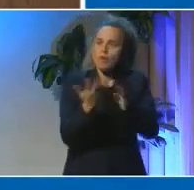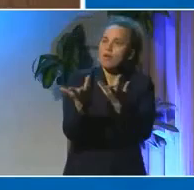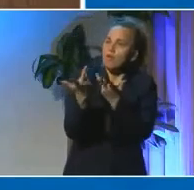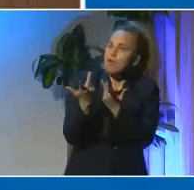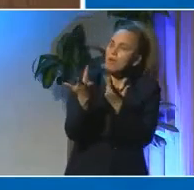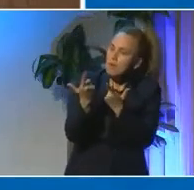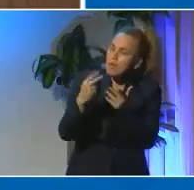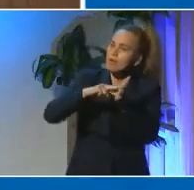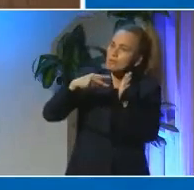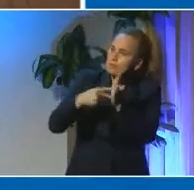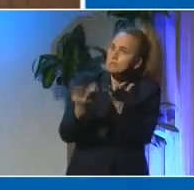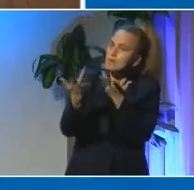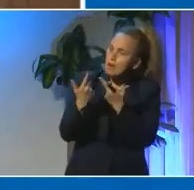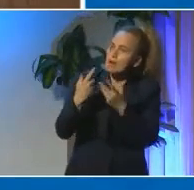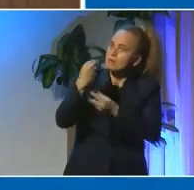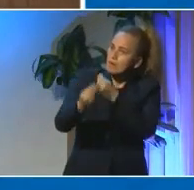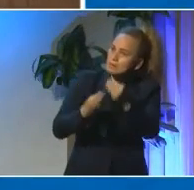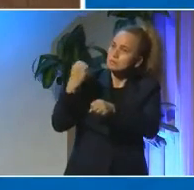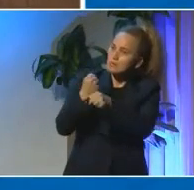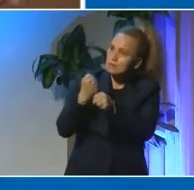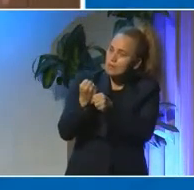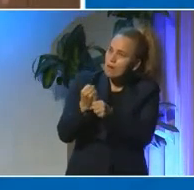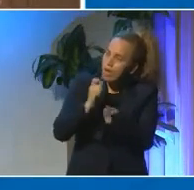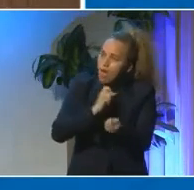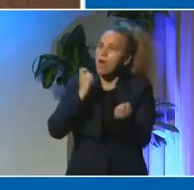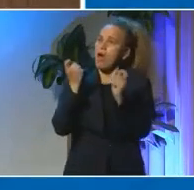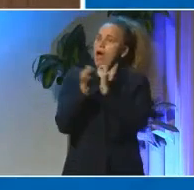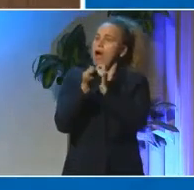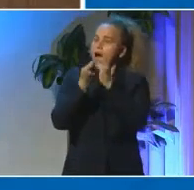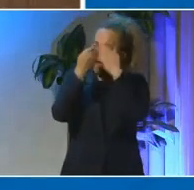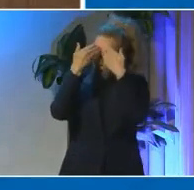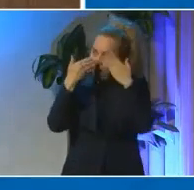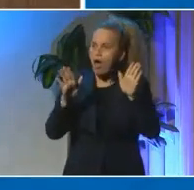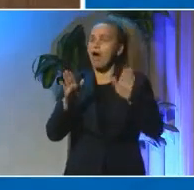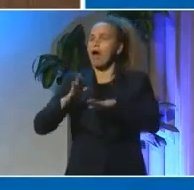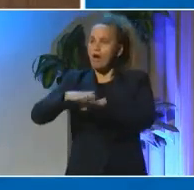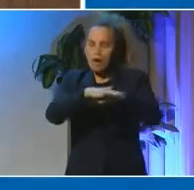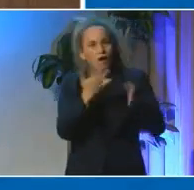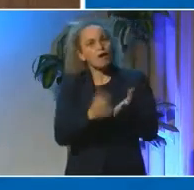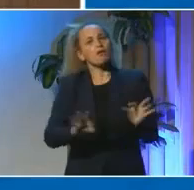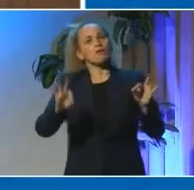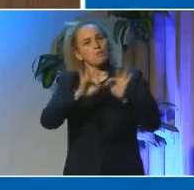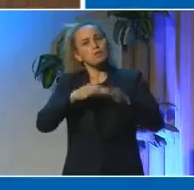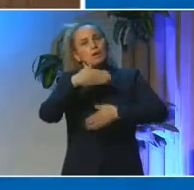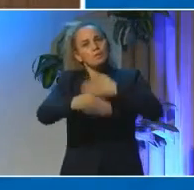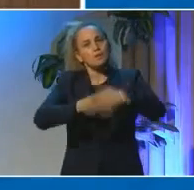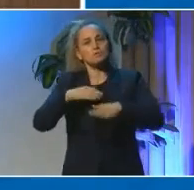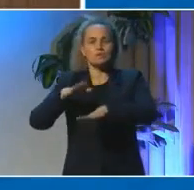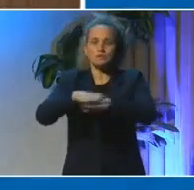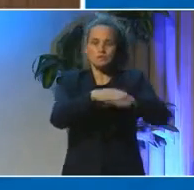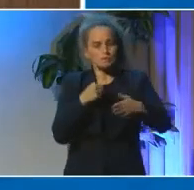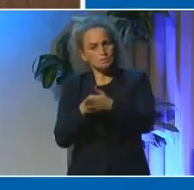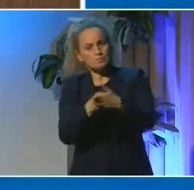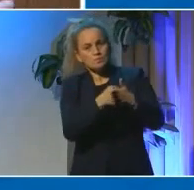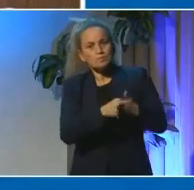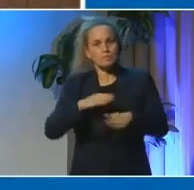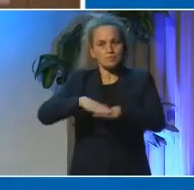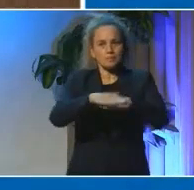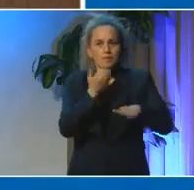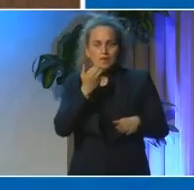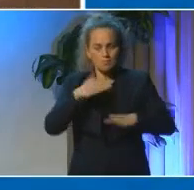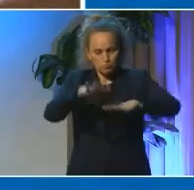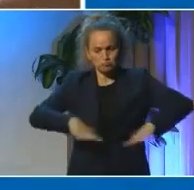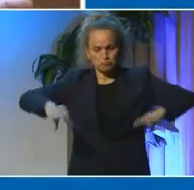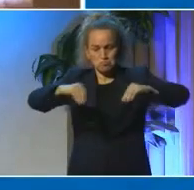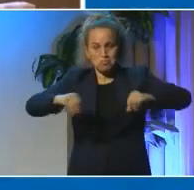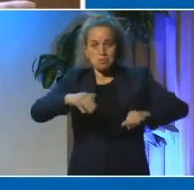Qué significa qué hacemos y cómo lo hacemos cambia considerablemente el proceso y sobre todo también la manera de gestionarlo entonces llegamos a territorios